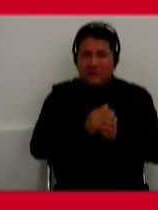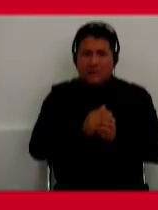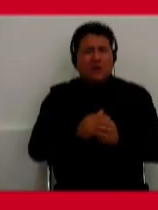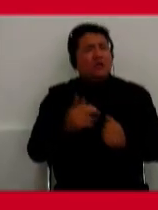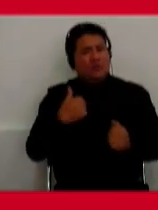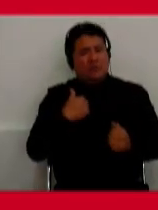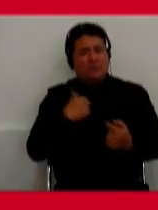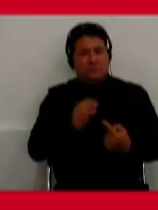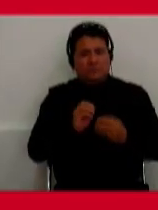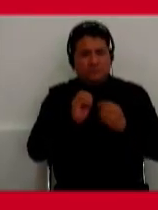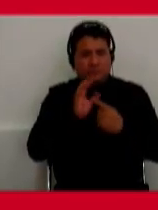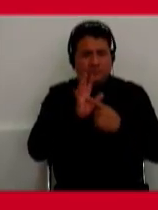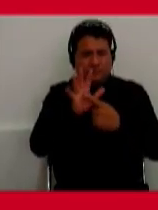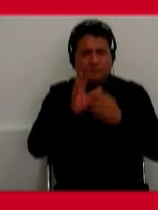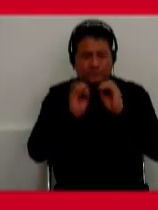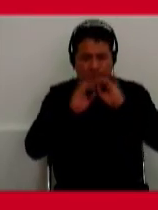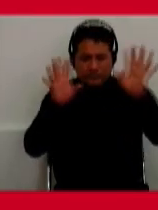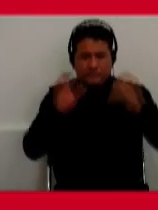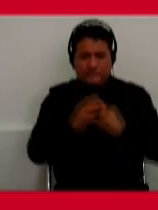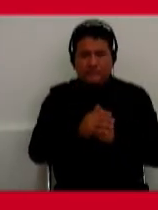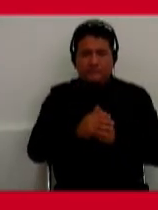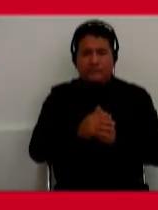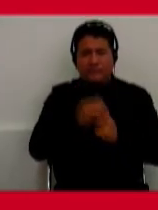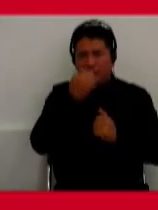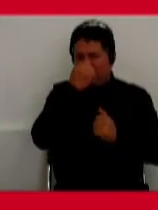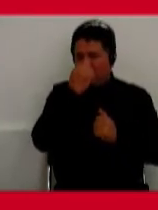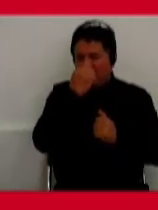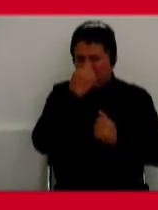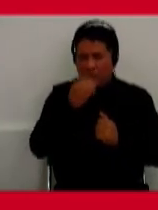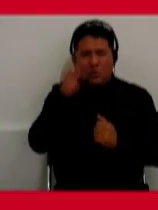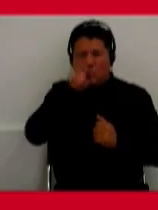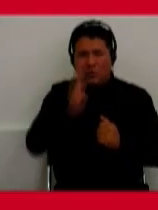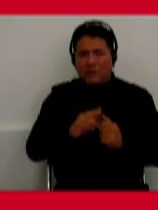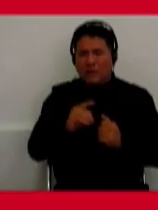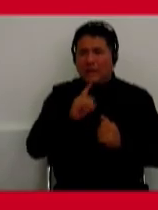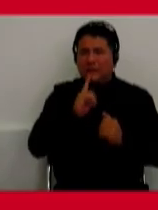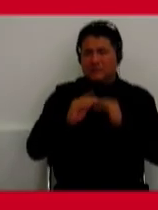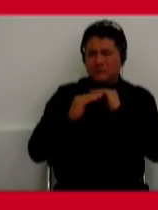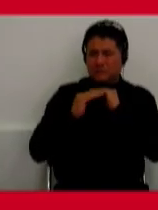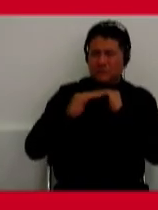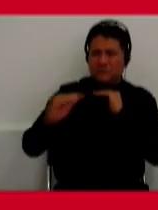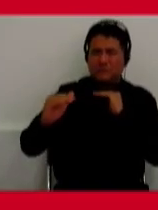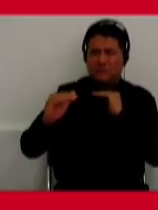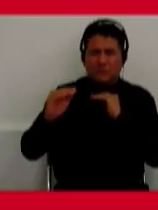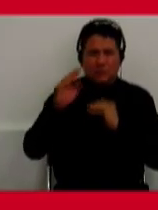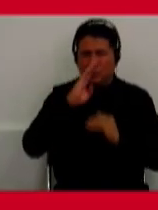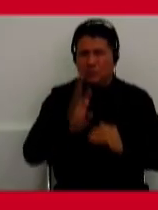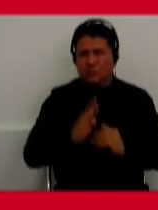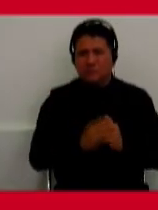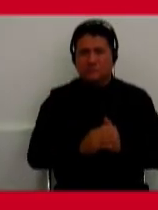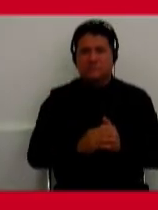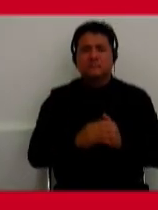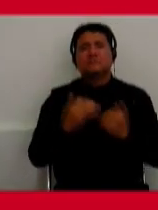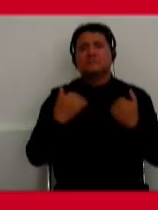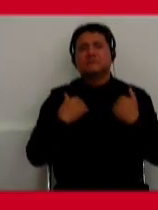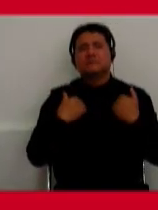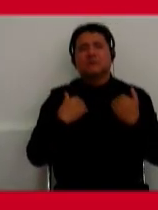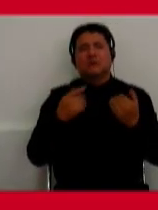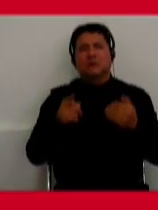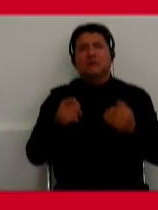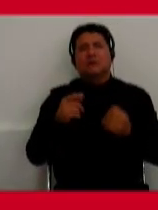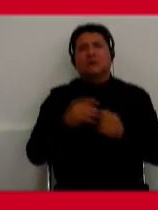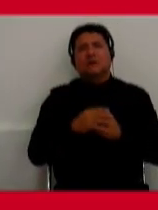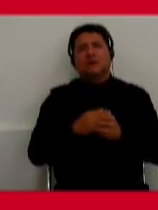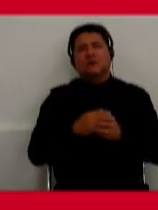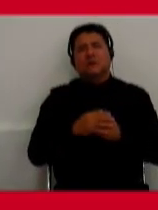que una sensibilización mina nunca va a ser lineal, jamás, porque esto ya está inducido a un algoritmo de pseudoflow cascade, que es la